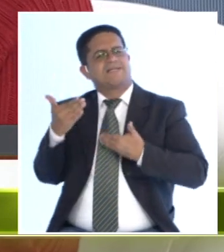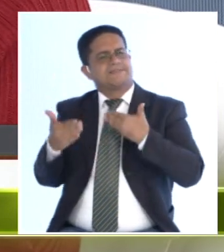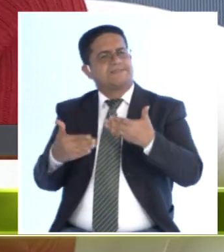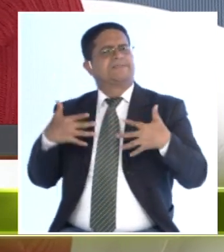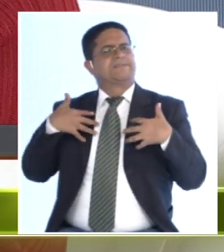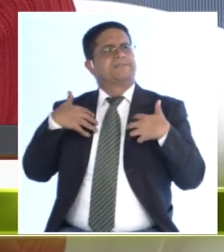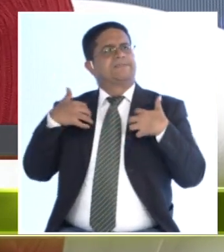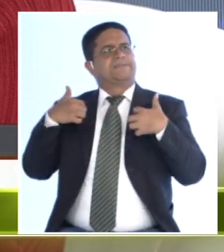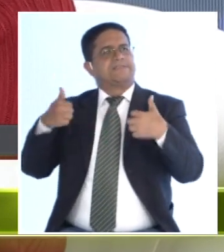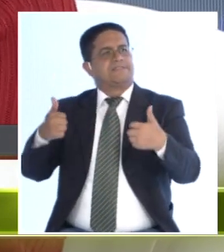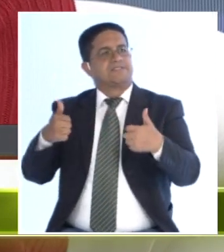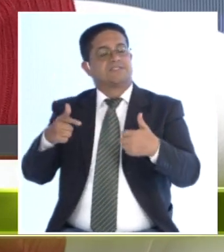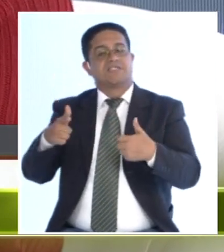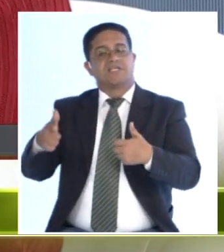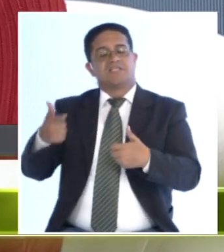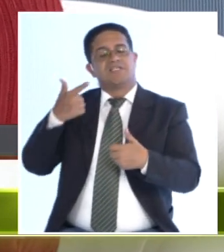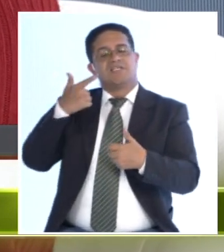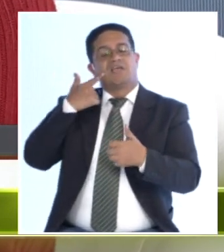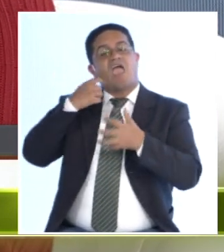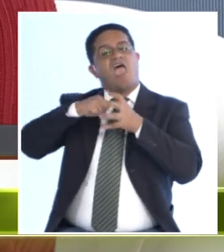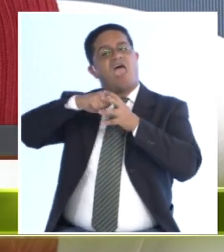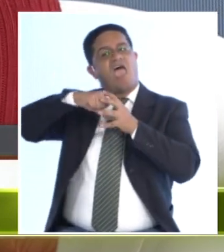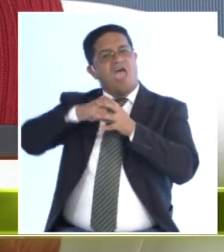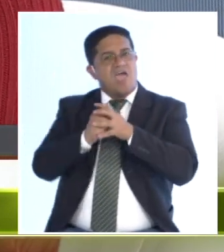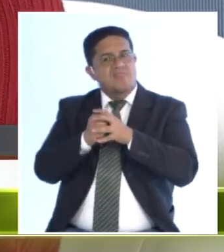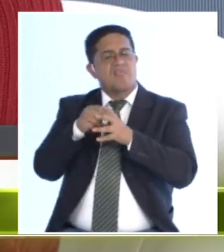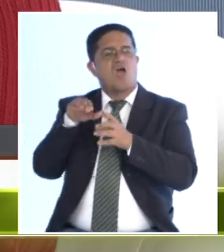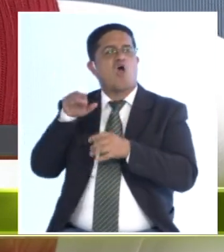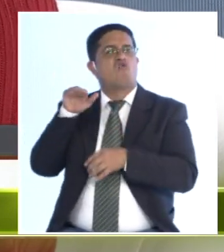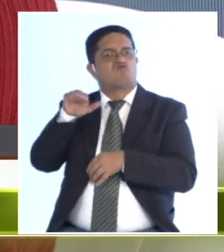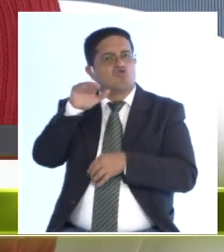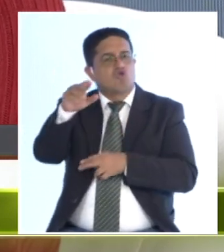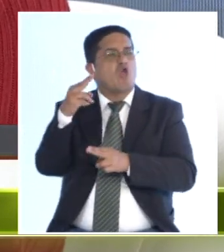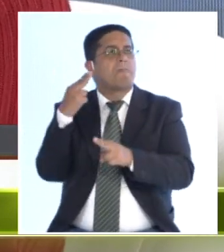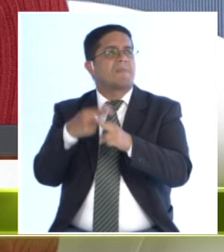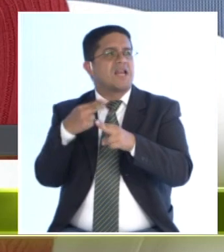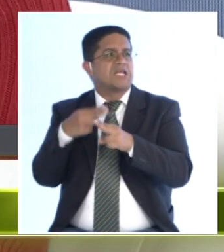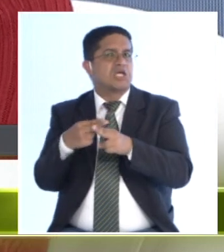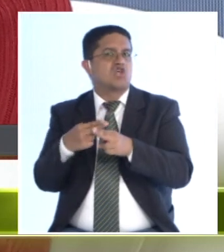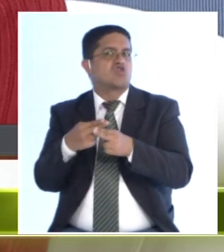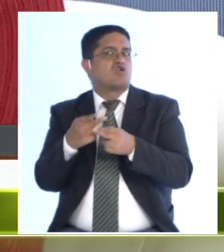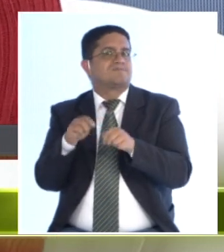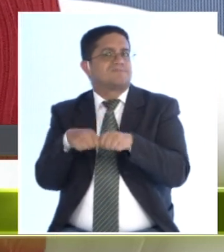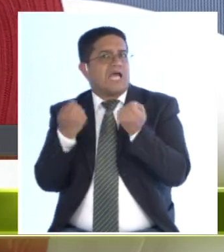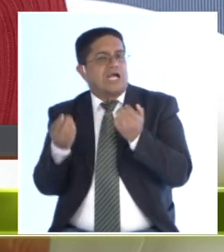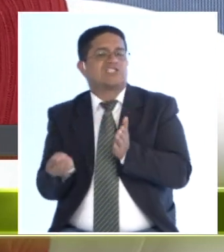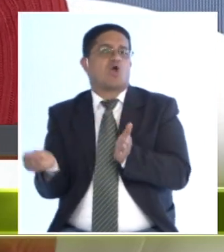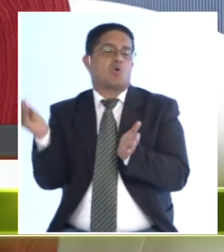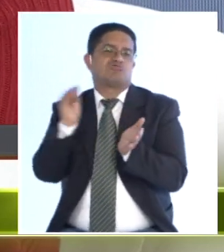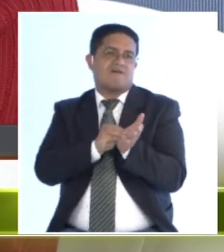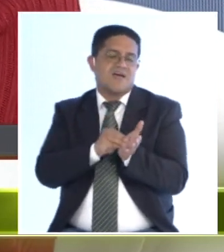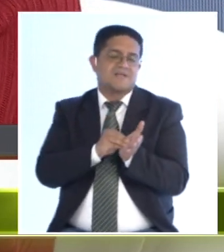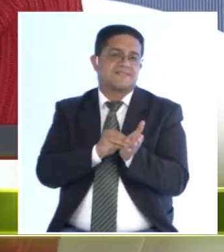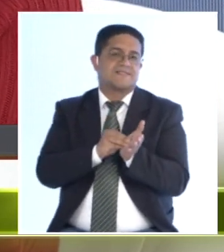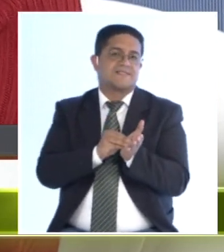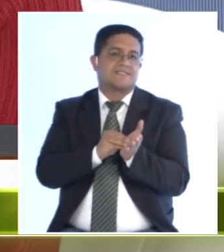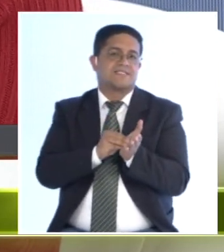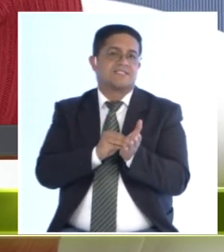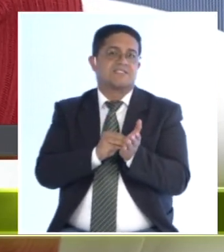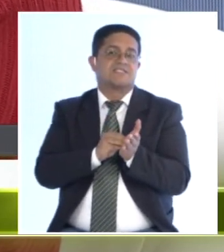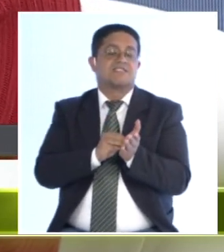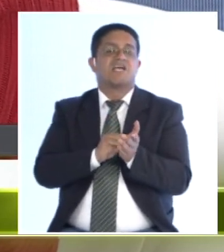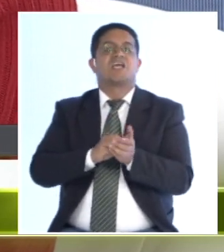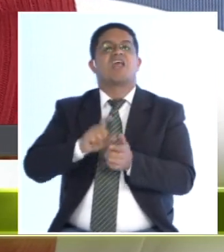esta articulación artificial tiene riesgo en el futuro también de sufrir algún tipo de daño, desgaste y se te va